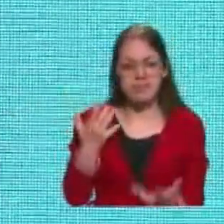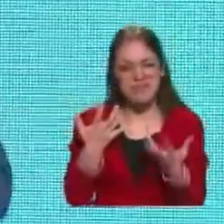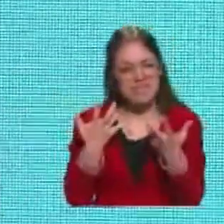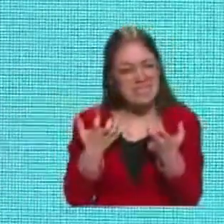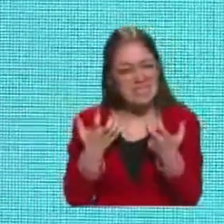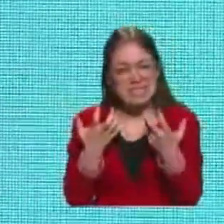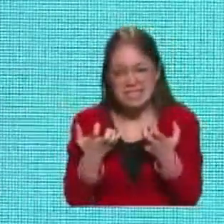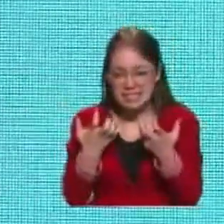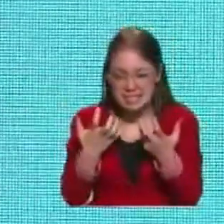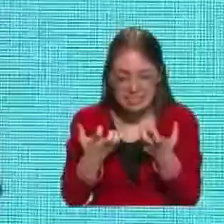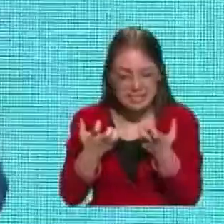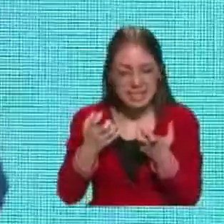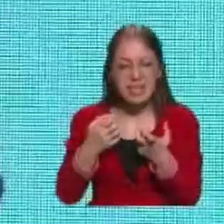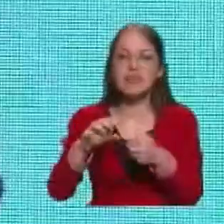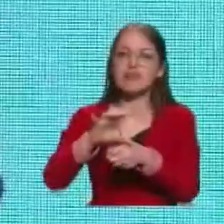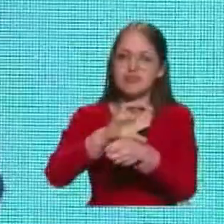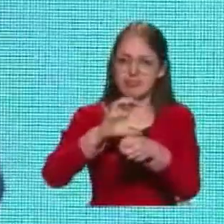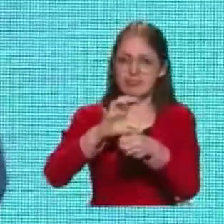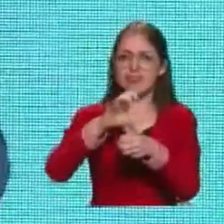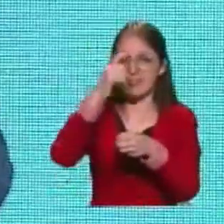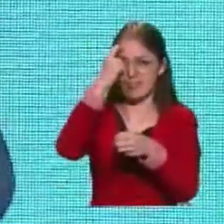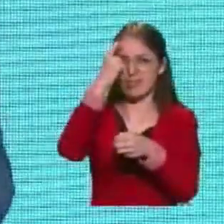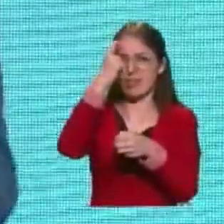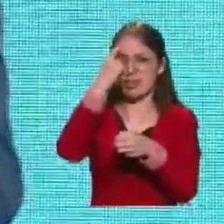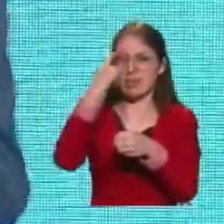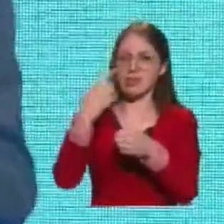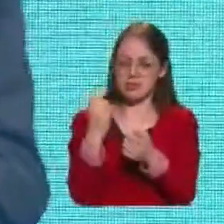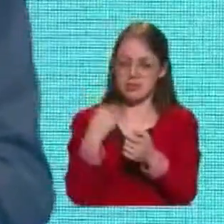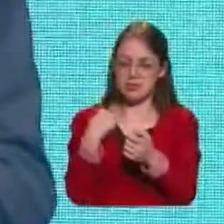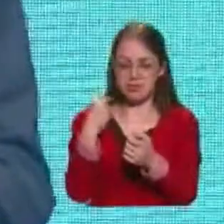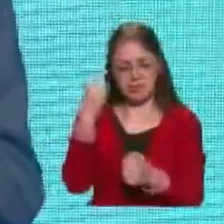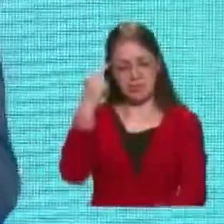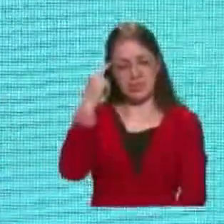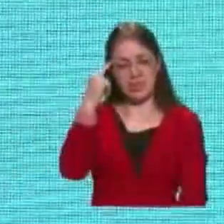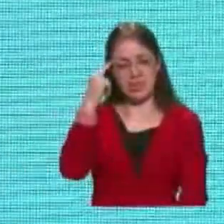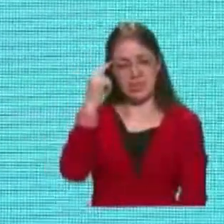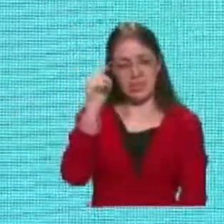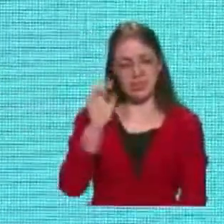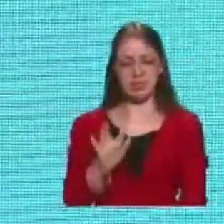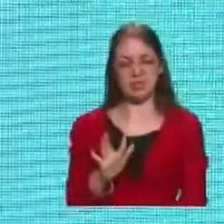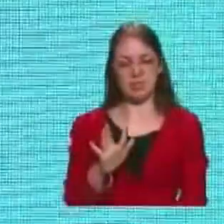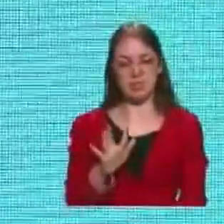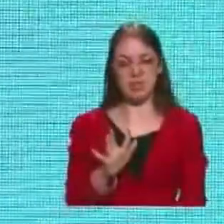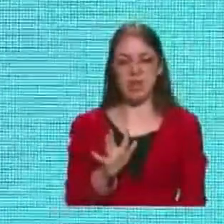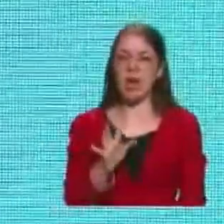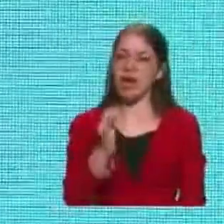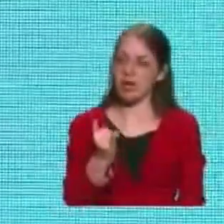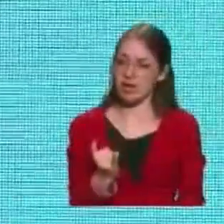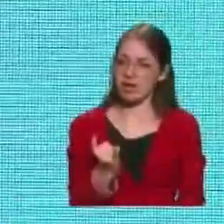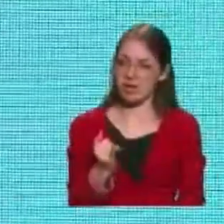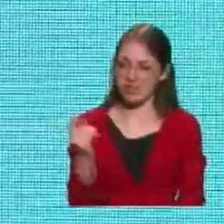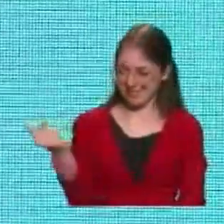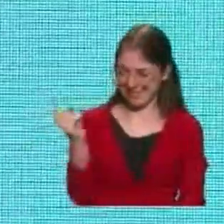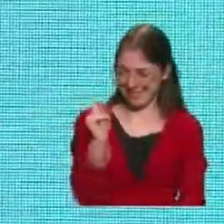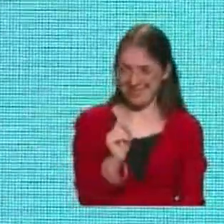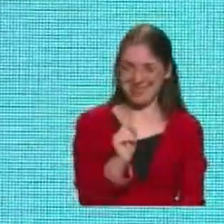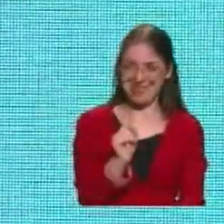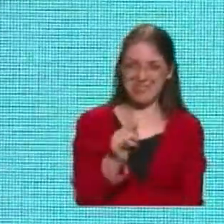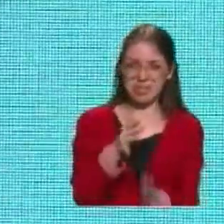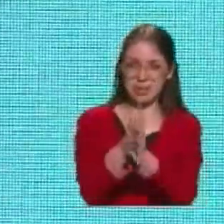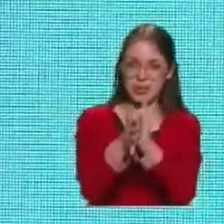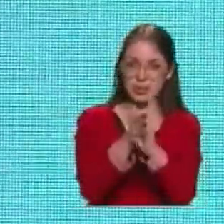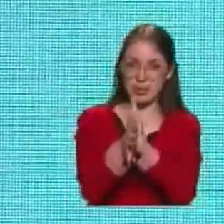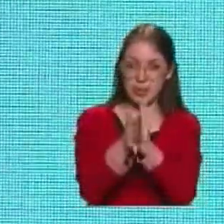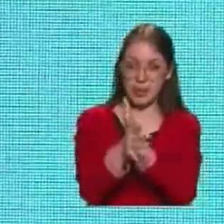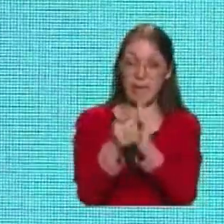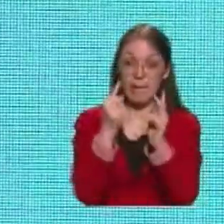inteligente pero que hicimos también cambiar la dinámica para esta intervención y queremos mostrarle a todos los